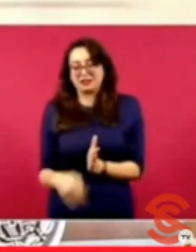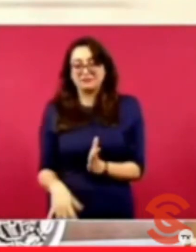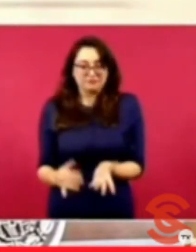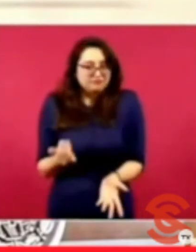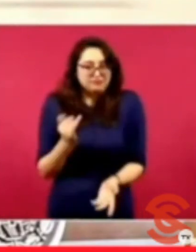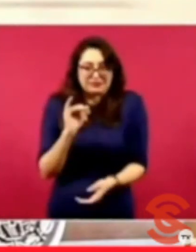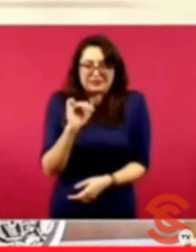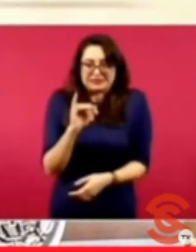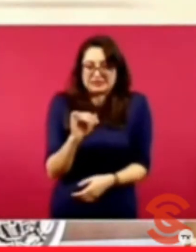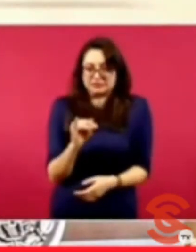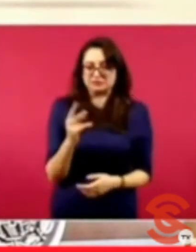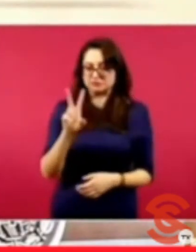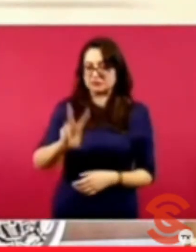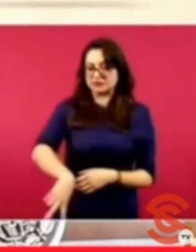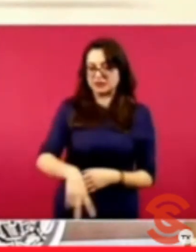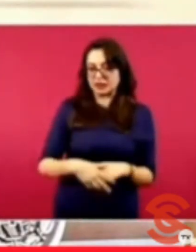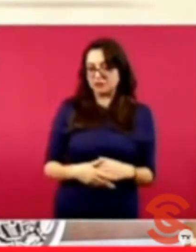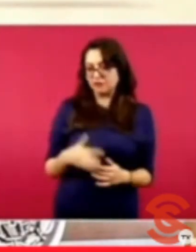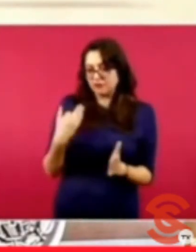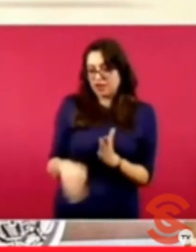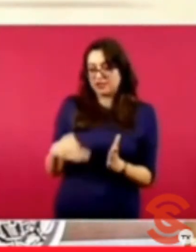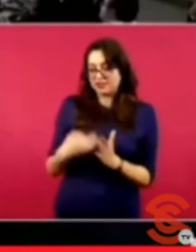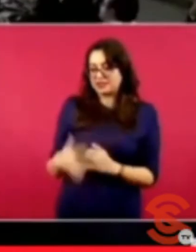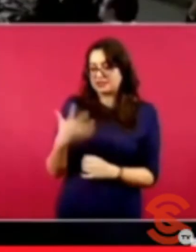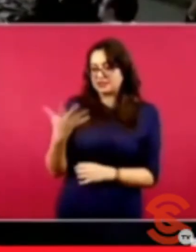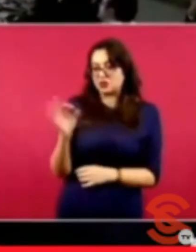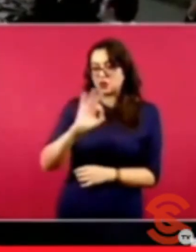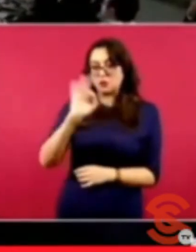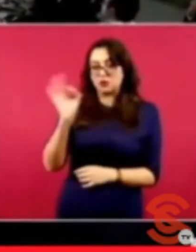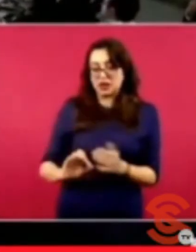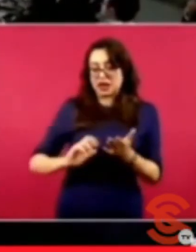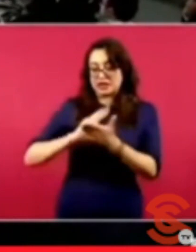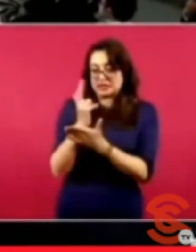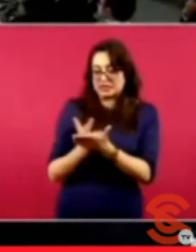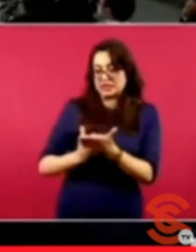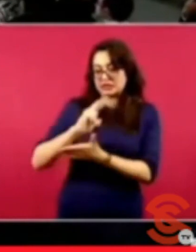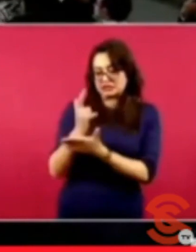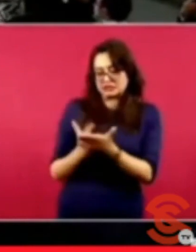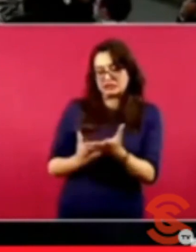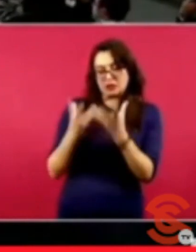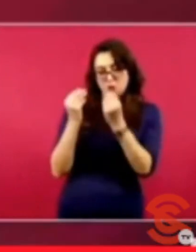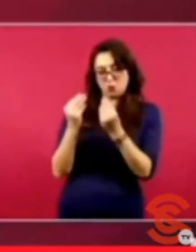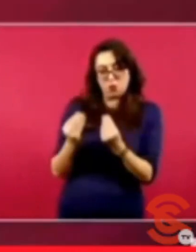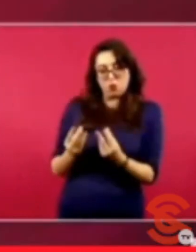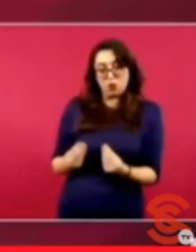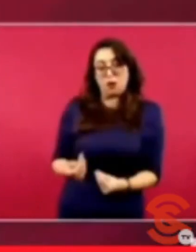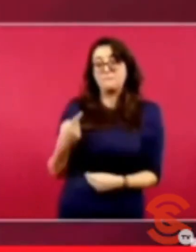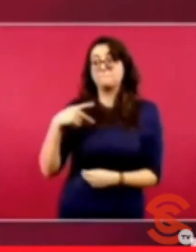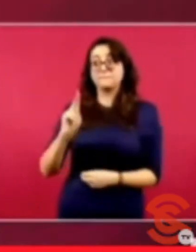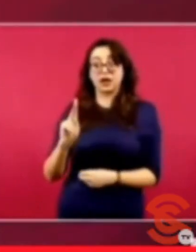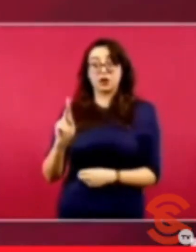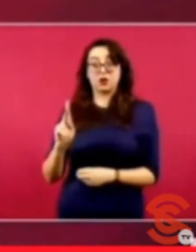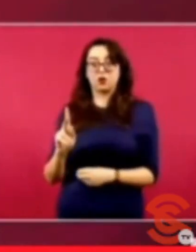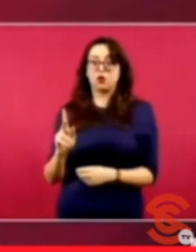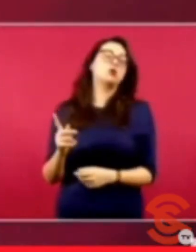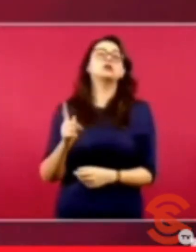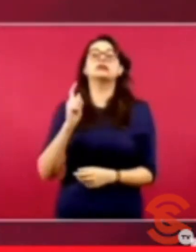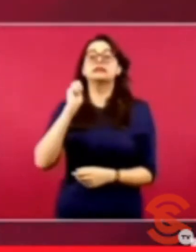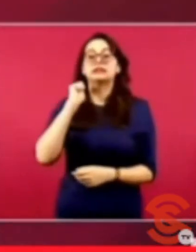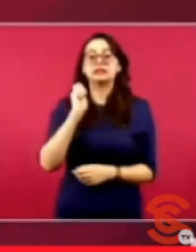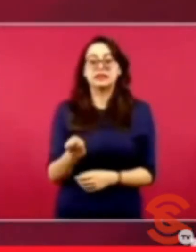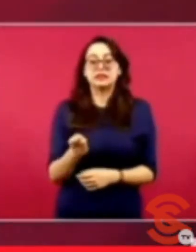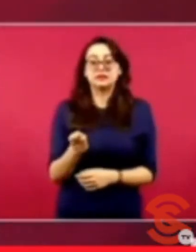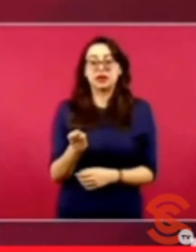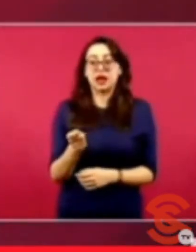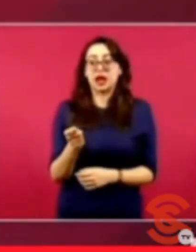ese 5%, porque en el IMSS significan millones de recetas. Sin embargo, no significa que no se hayan entregado. En el